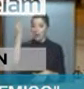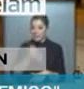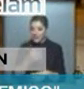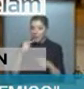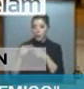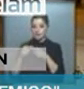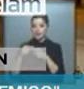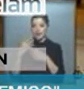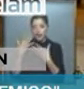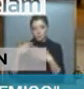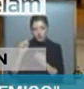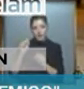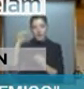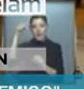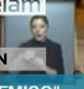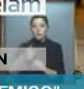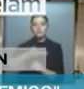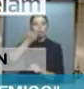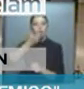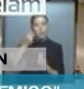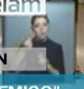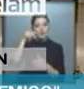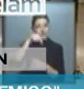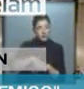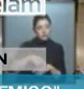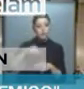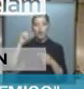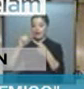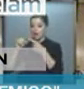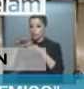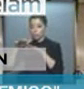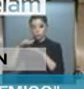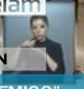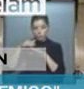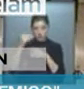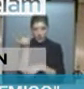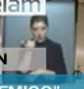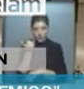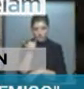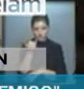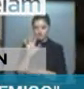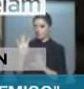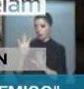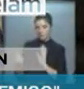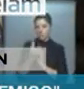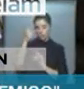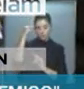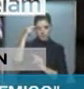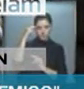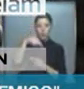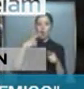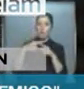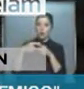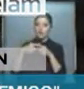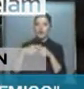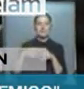que mejor argumenta. Y esa argumentación tiene que ver con los hechos. Primero, yo no creo que la política deba ser una cuestión de amigo